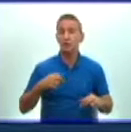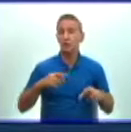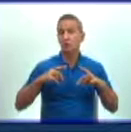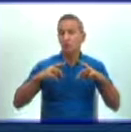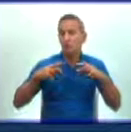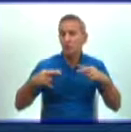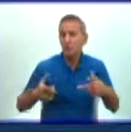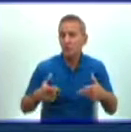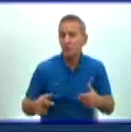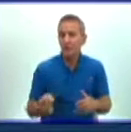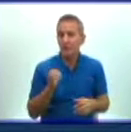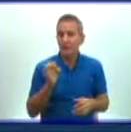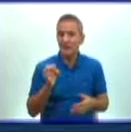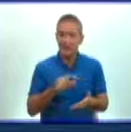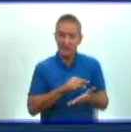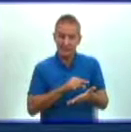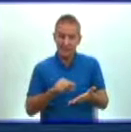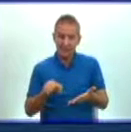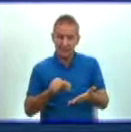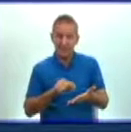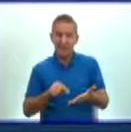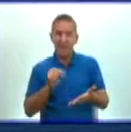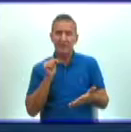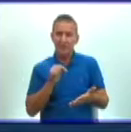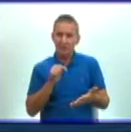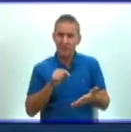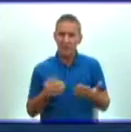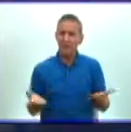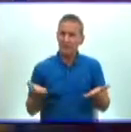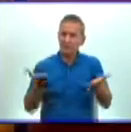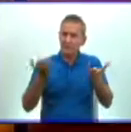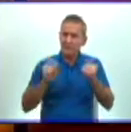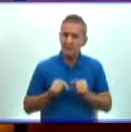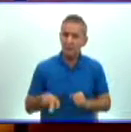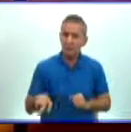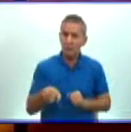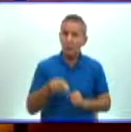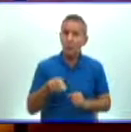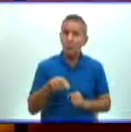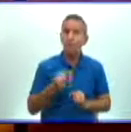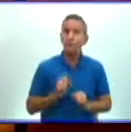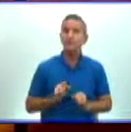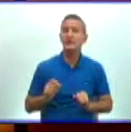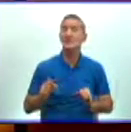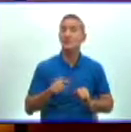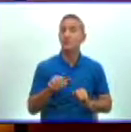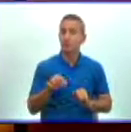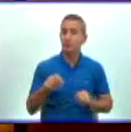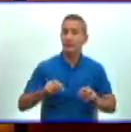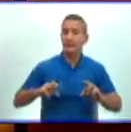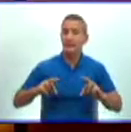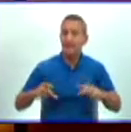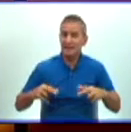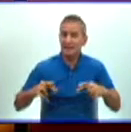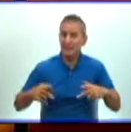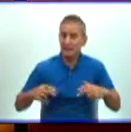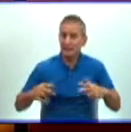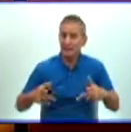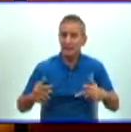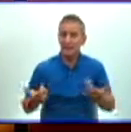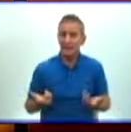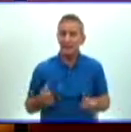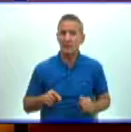misma oración. En ese desarrollo, usted está repitiendo. Si